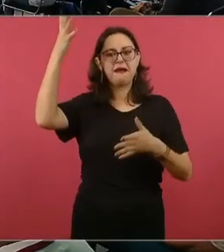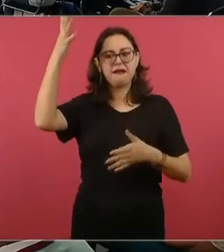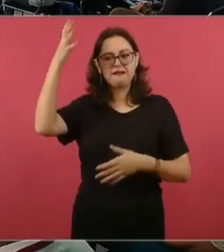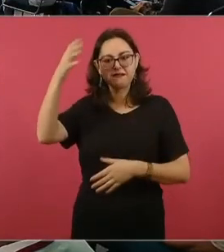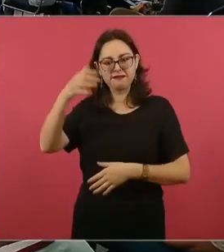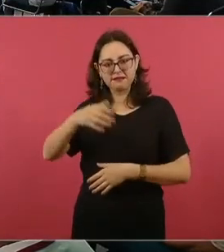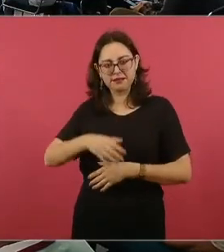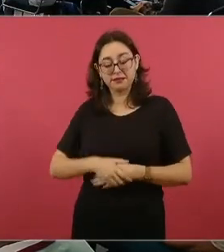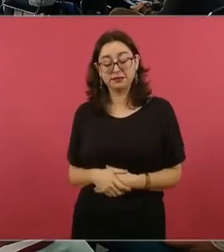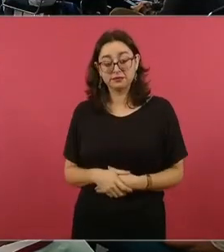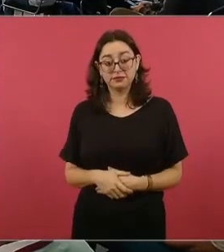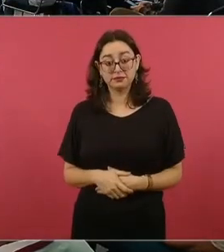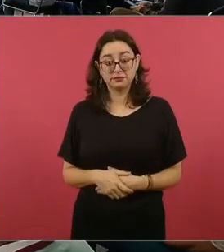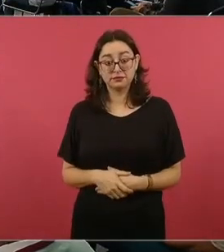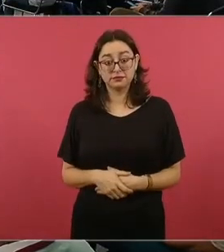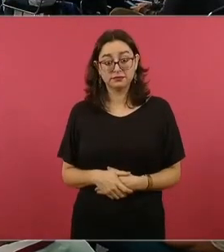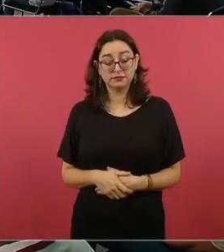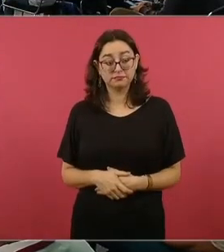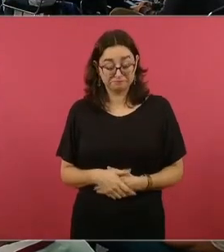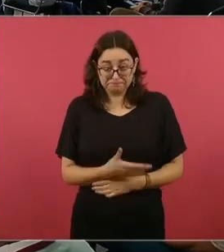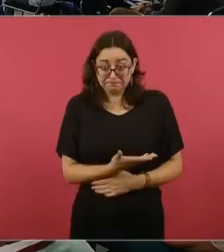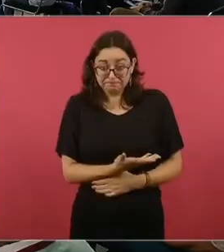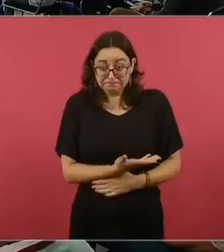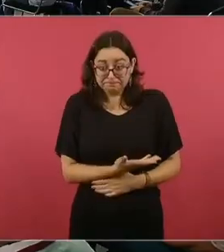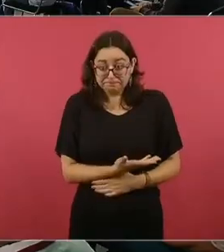Esto es la esencia.